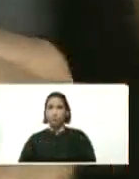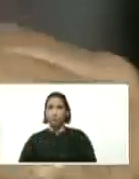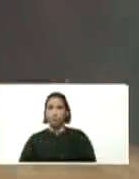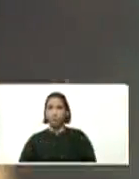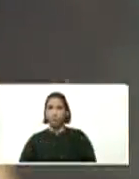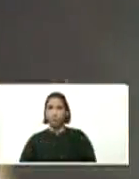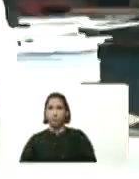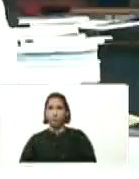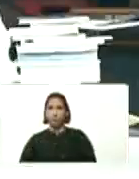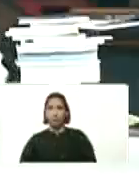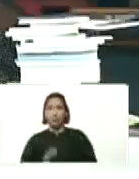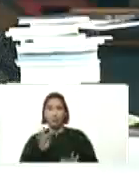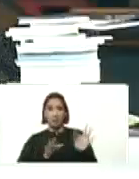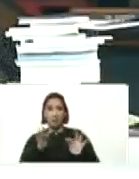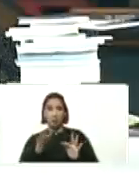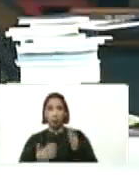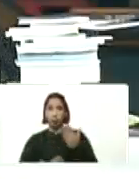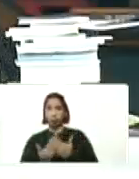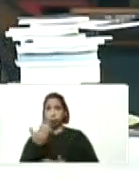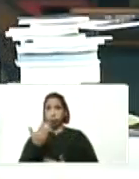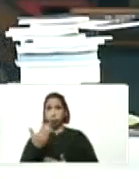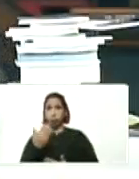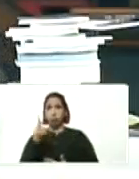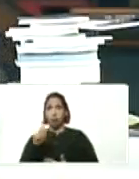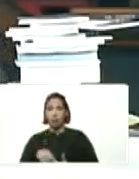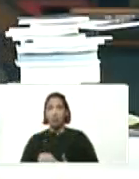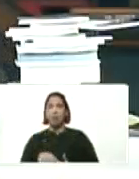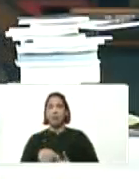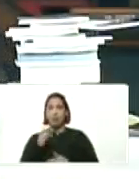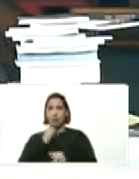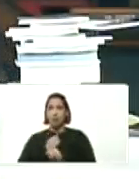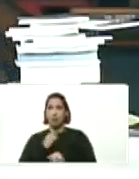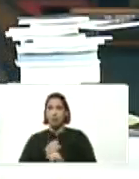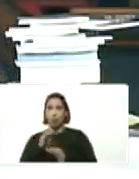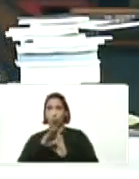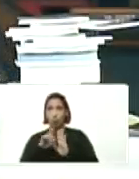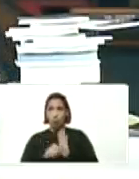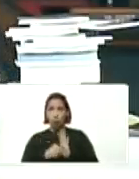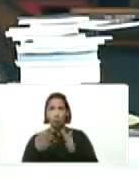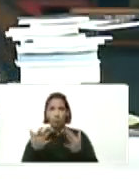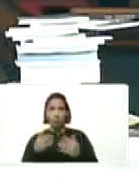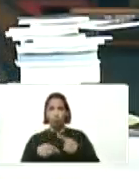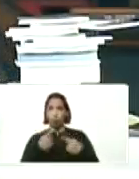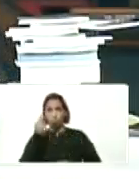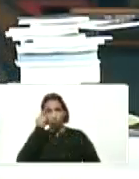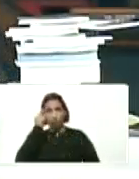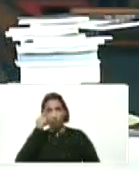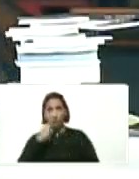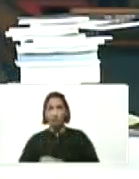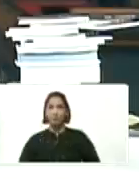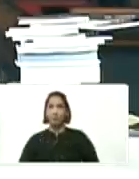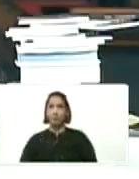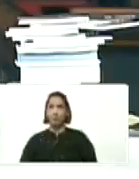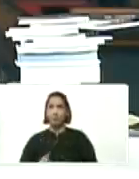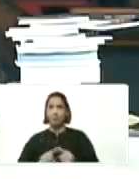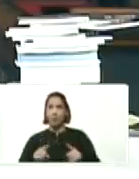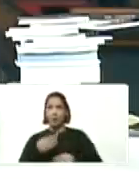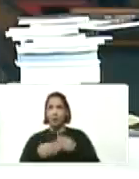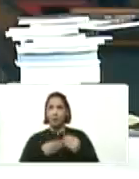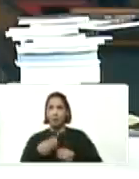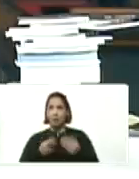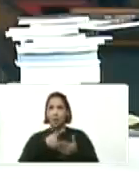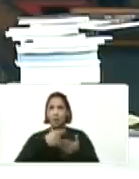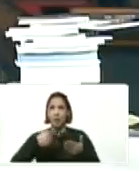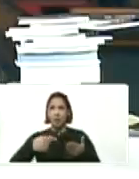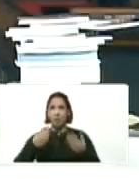1999, en físico y en digital. Esta Constitución que está en nuestras manos todos los días para hacerla letra